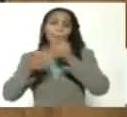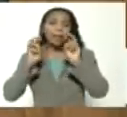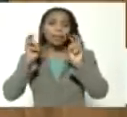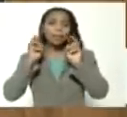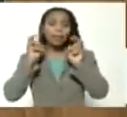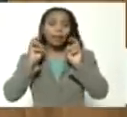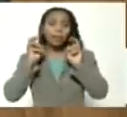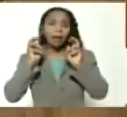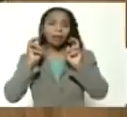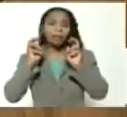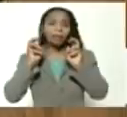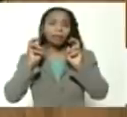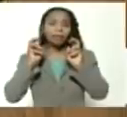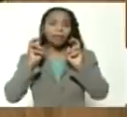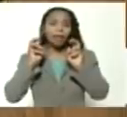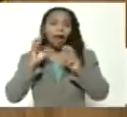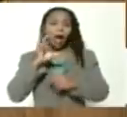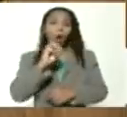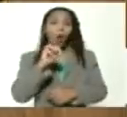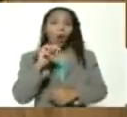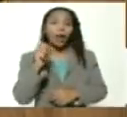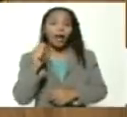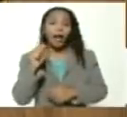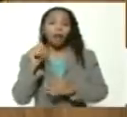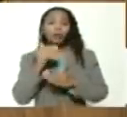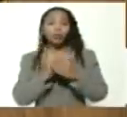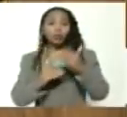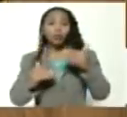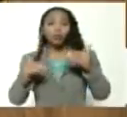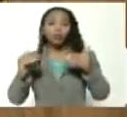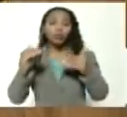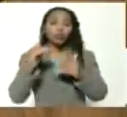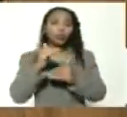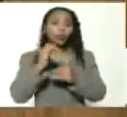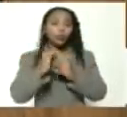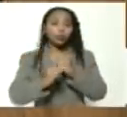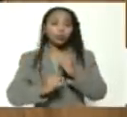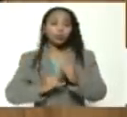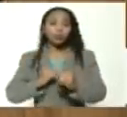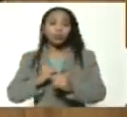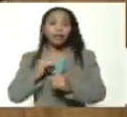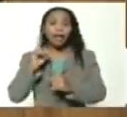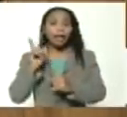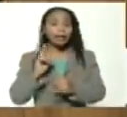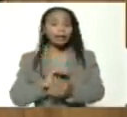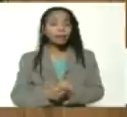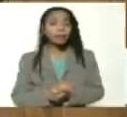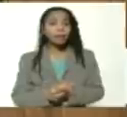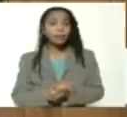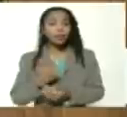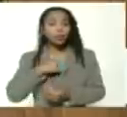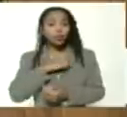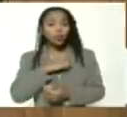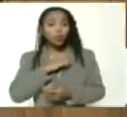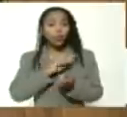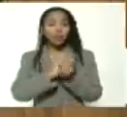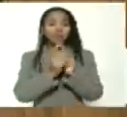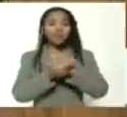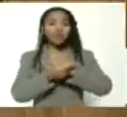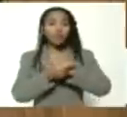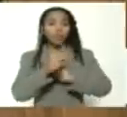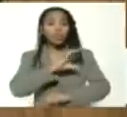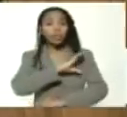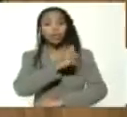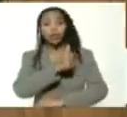pasar la ONA a ser ahora una superintendencia, yo quiero destacar que aparte de nosotros convertir la Dirección de Línea de Derechos